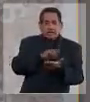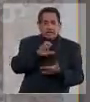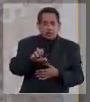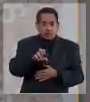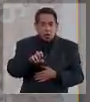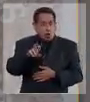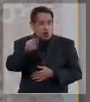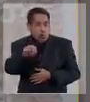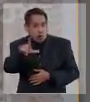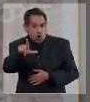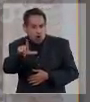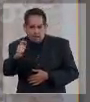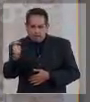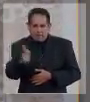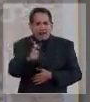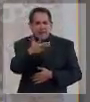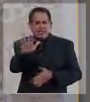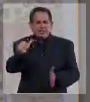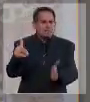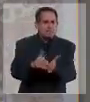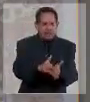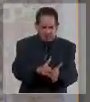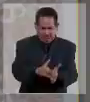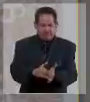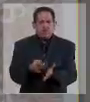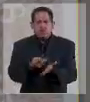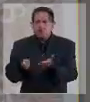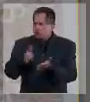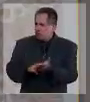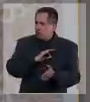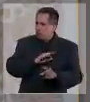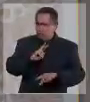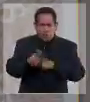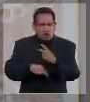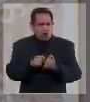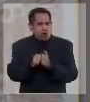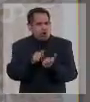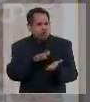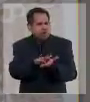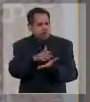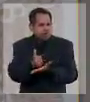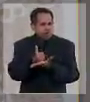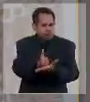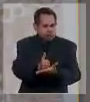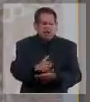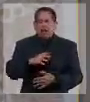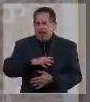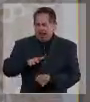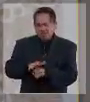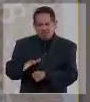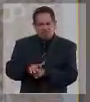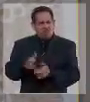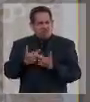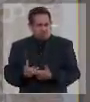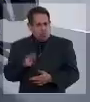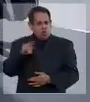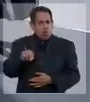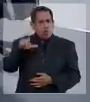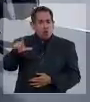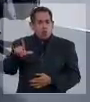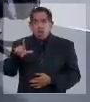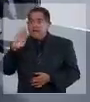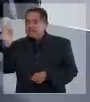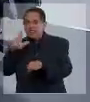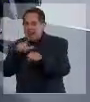Vamos a cuadruplicar ese apoyo a todos ellos y se puede con los recursos de los estados. Nosotros lo hacemos con los recursos de Nuevo León, no con